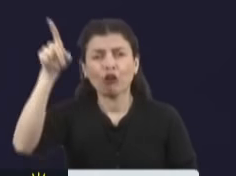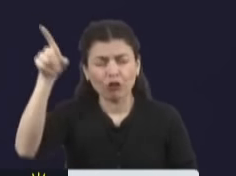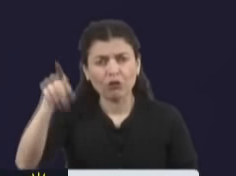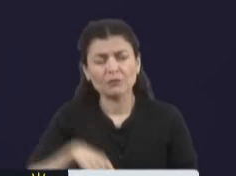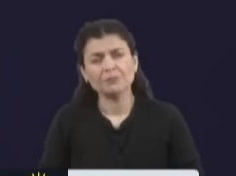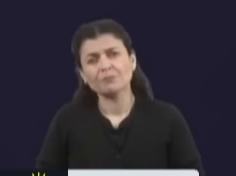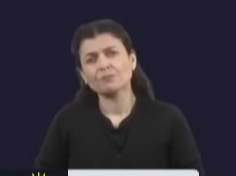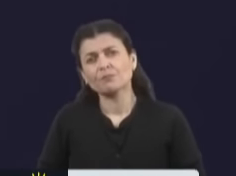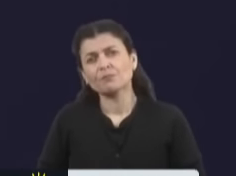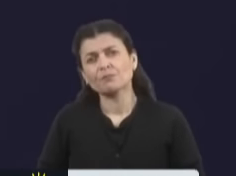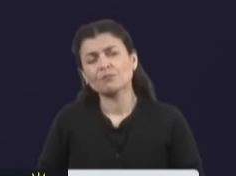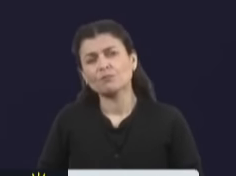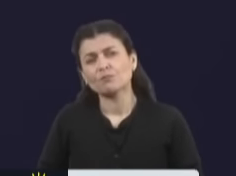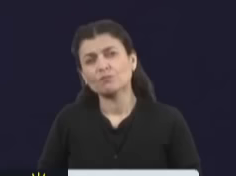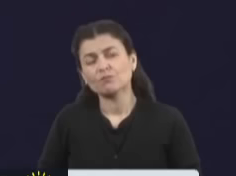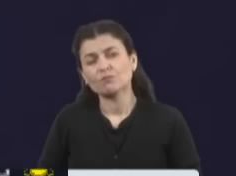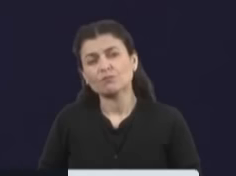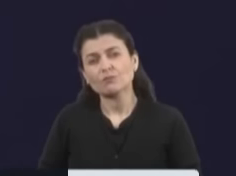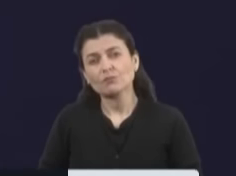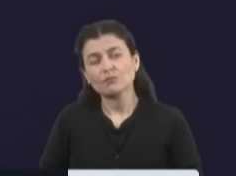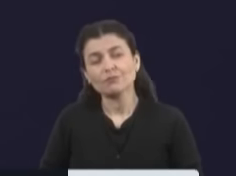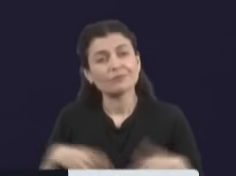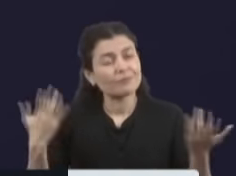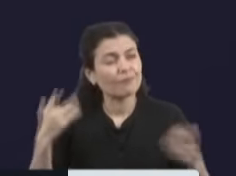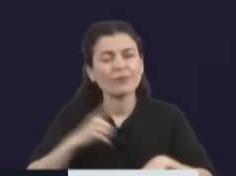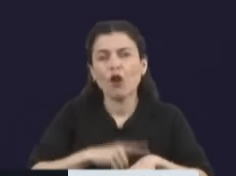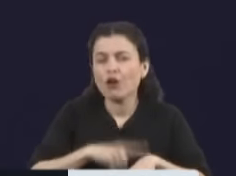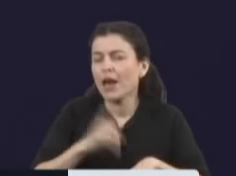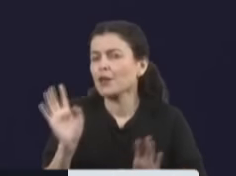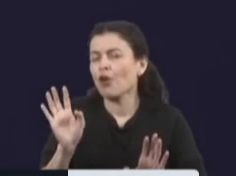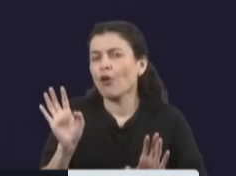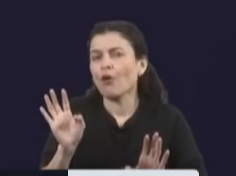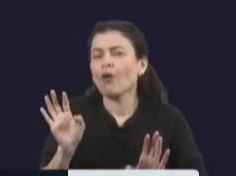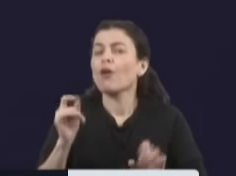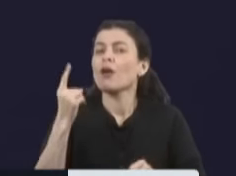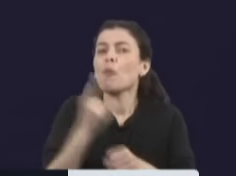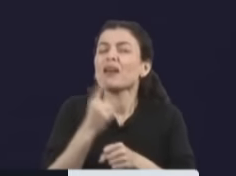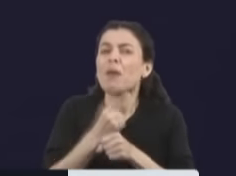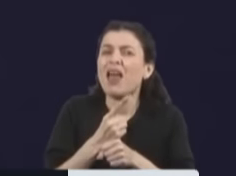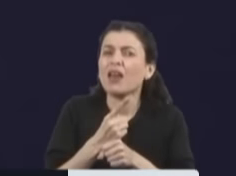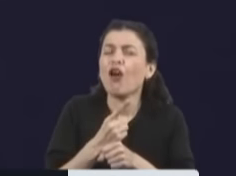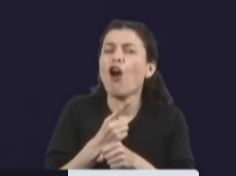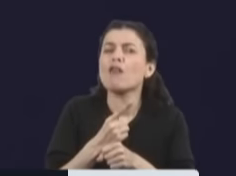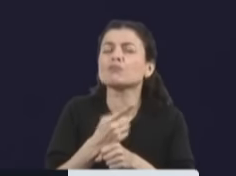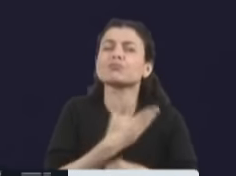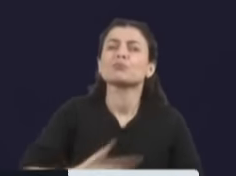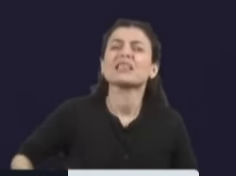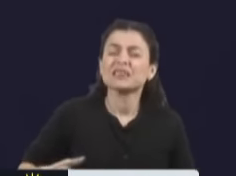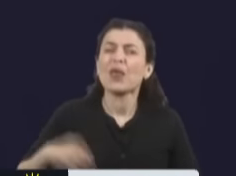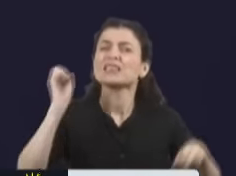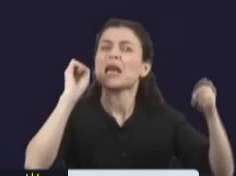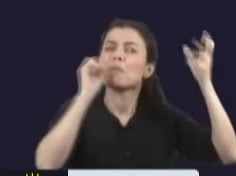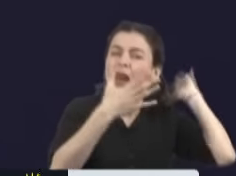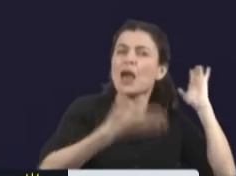eh de este congreso eh después de que el propio presidente hable eh También en torno a las